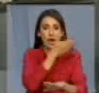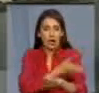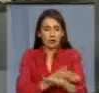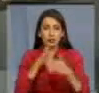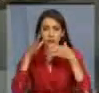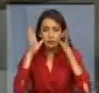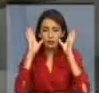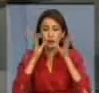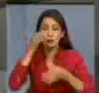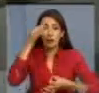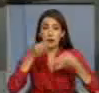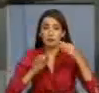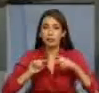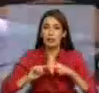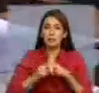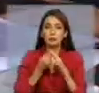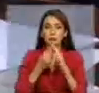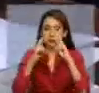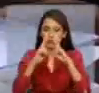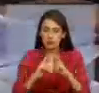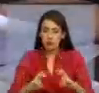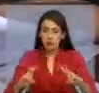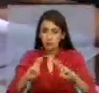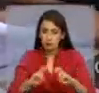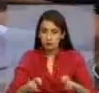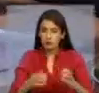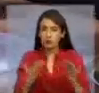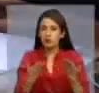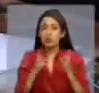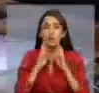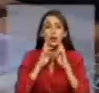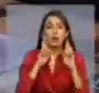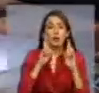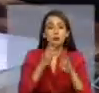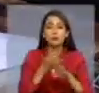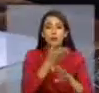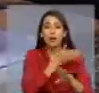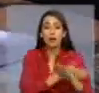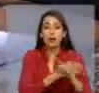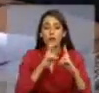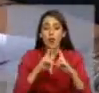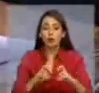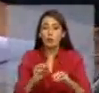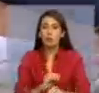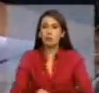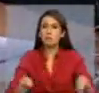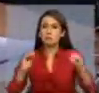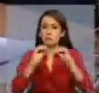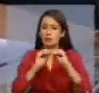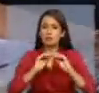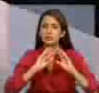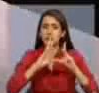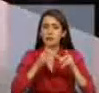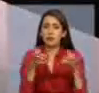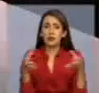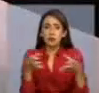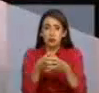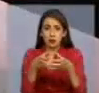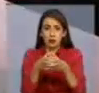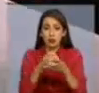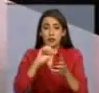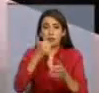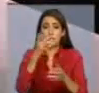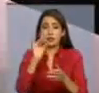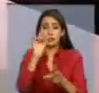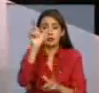Fiscalía inició indagaciones. Producto de ello, el pasado mes de junio se abrió la investigación por asociación ilícita, en la que hay 18